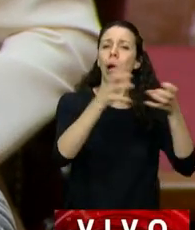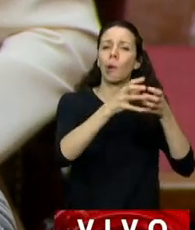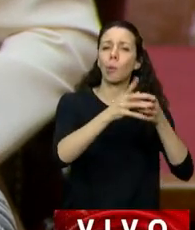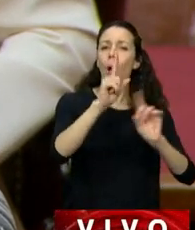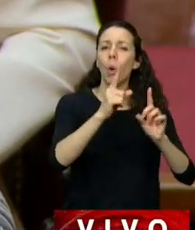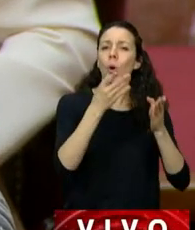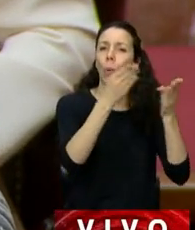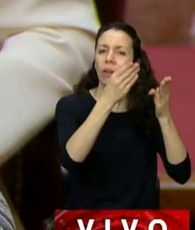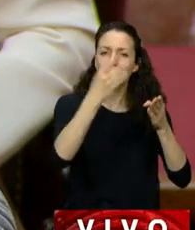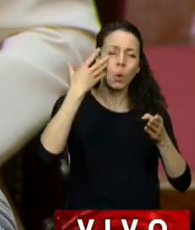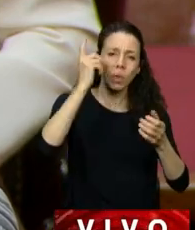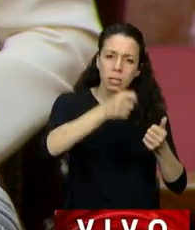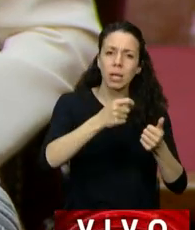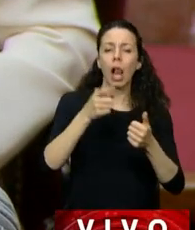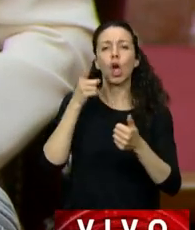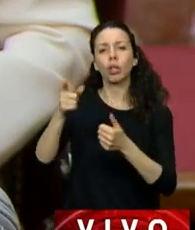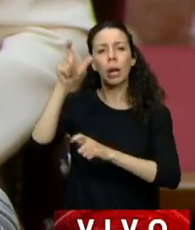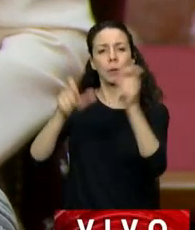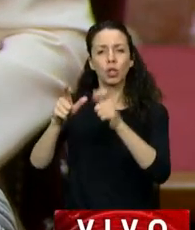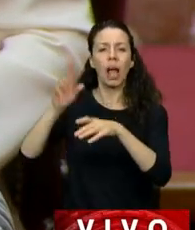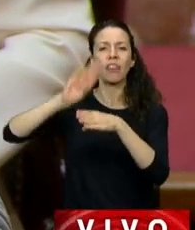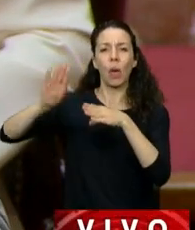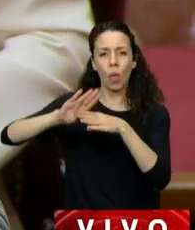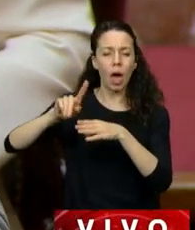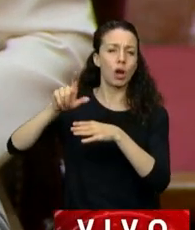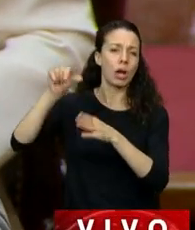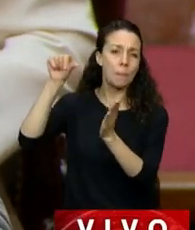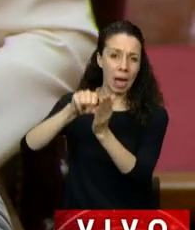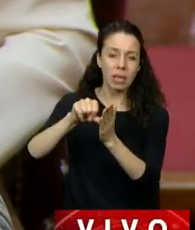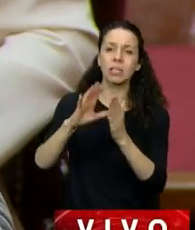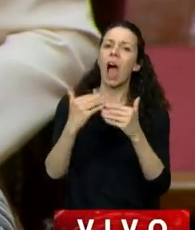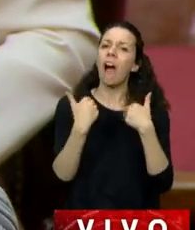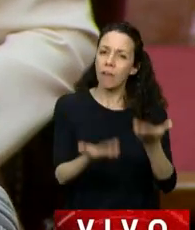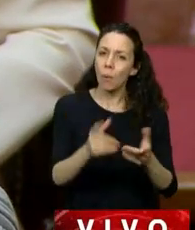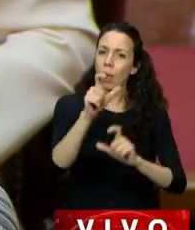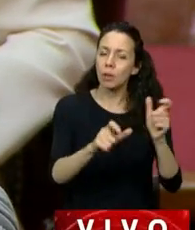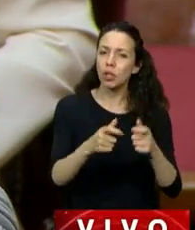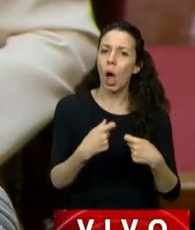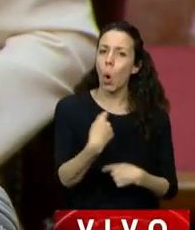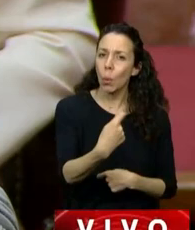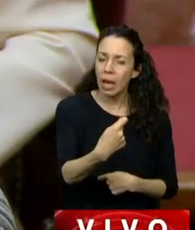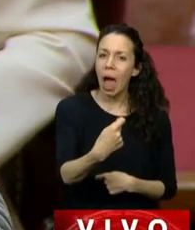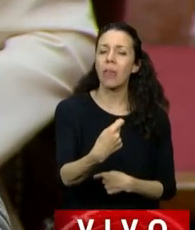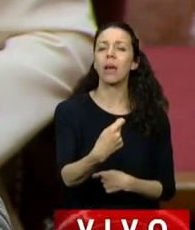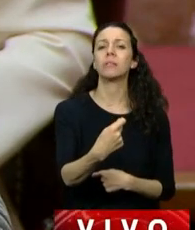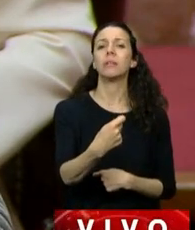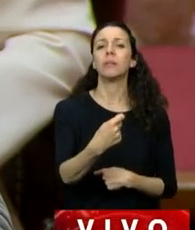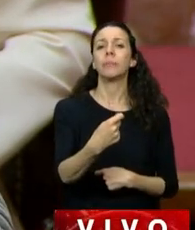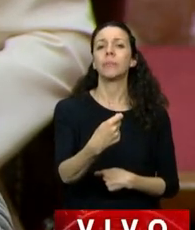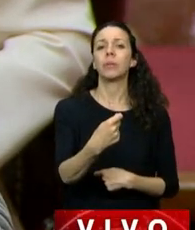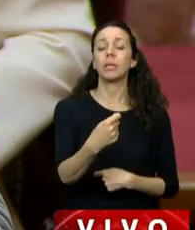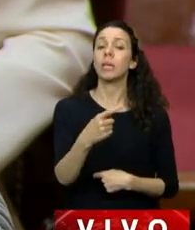fugadores, contra los que endeudaron al país, a favor de las jubiladas y los jubilados y a favor de quienes hoy están